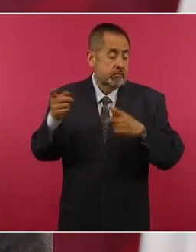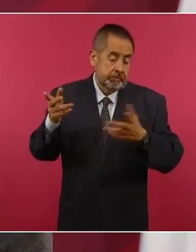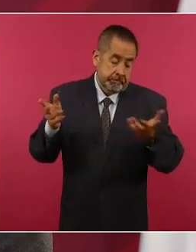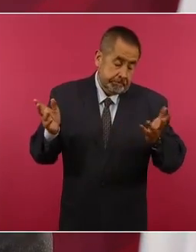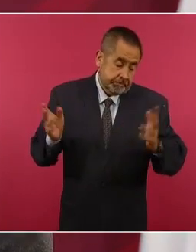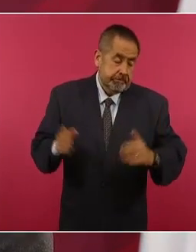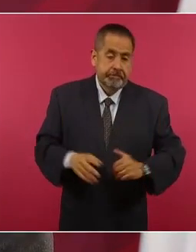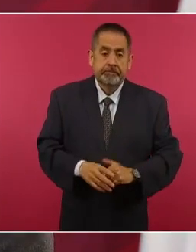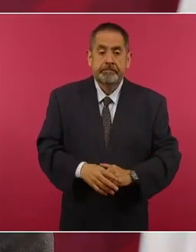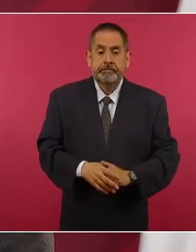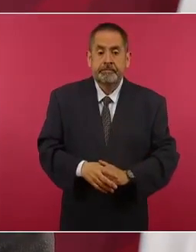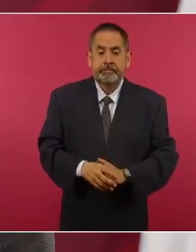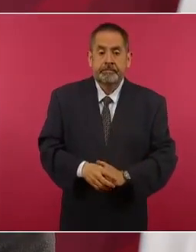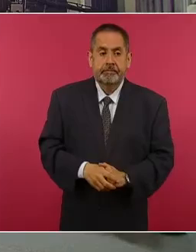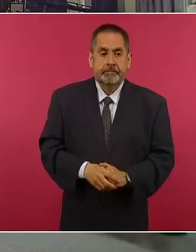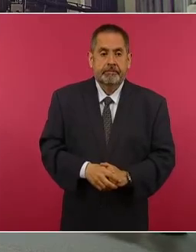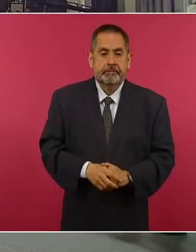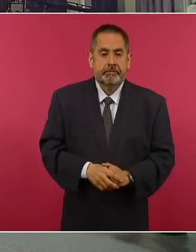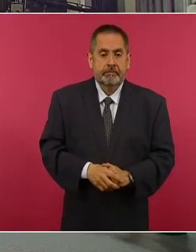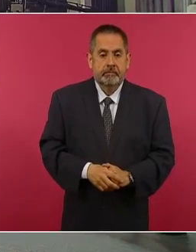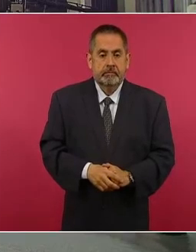¿Está en riesgo la vida del doctor Américo?